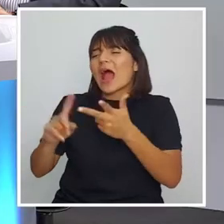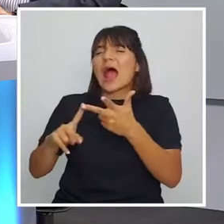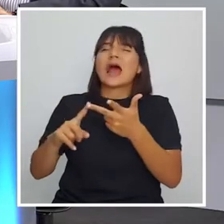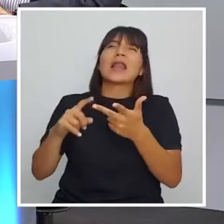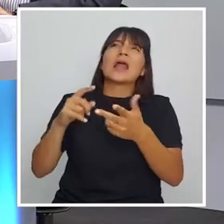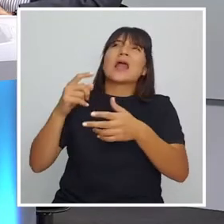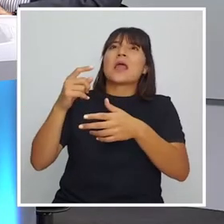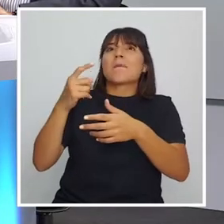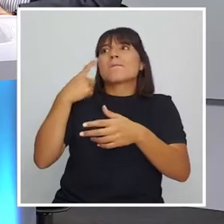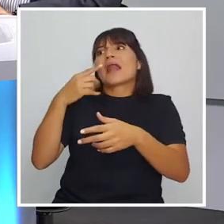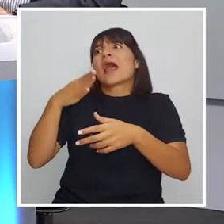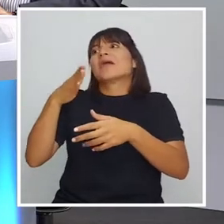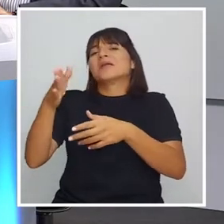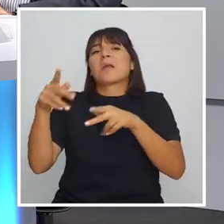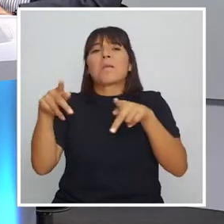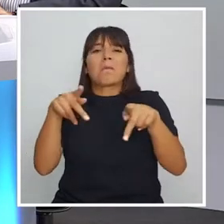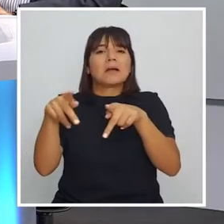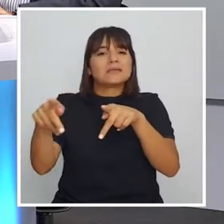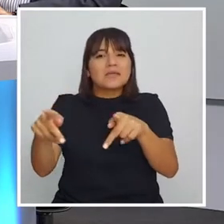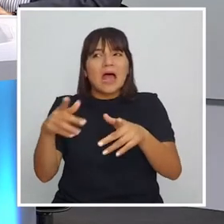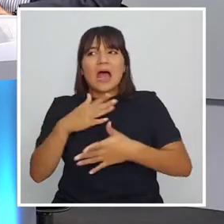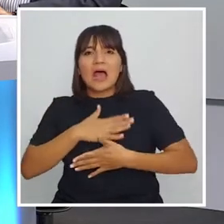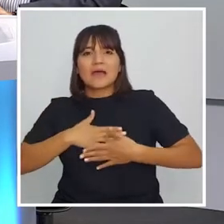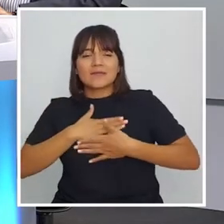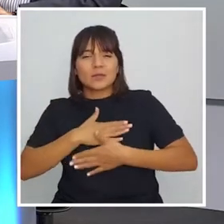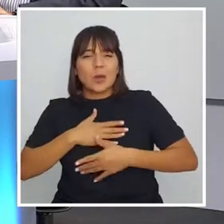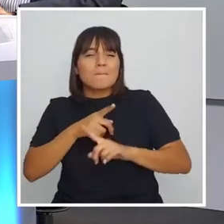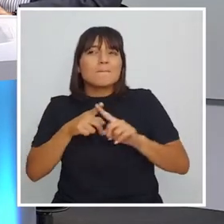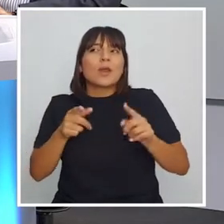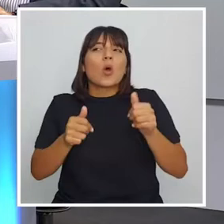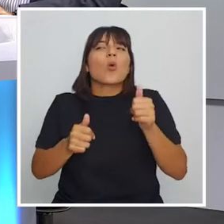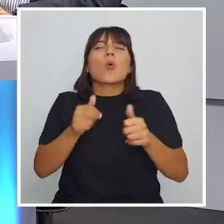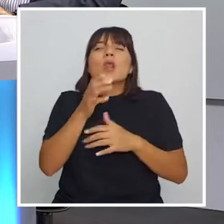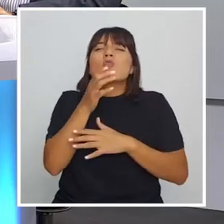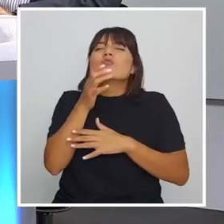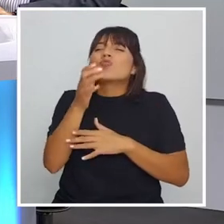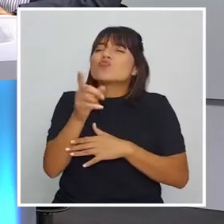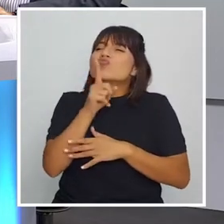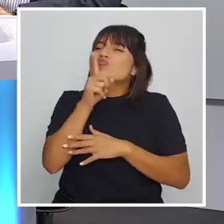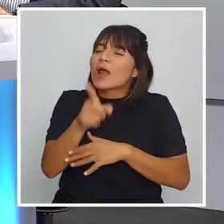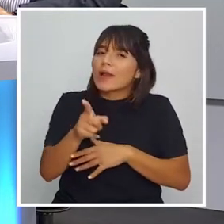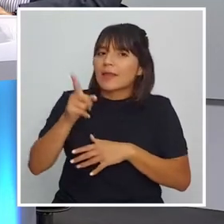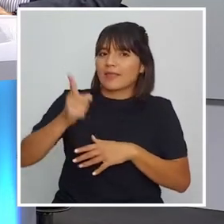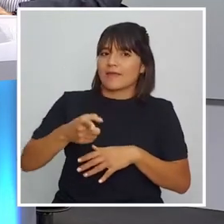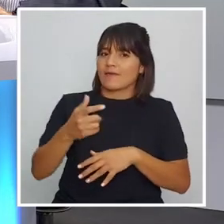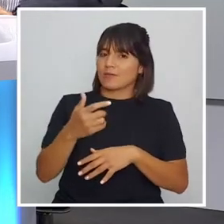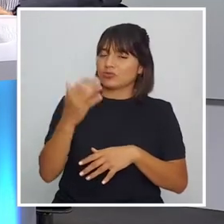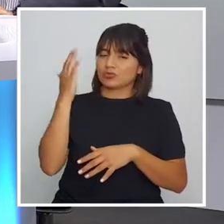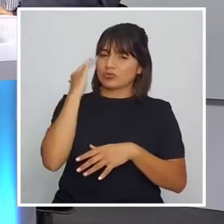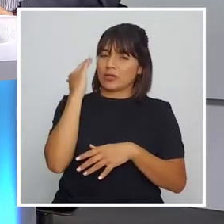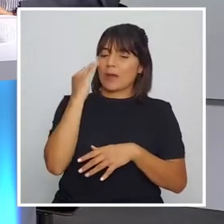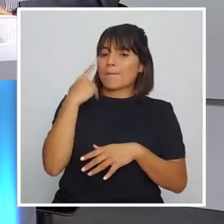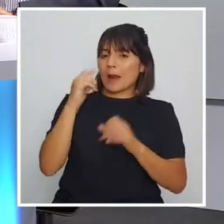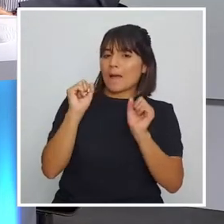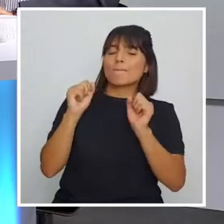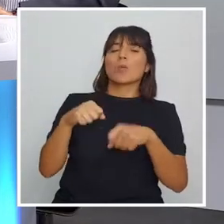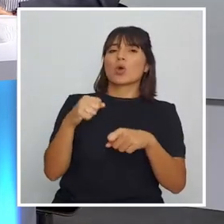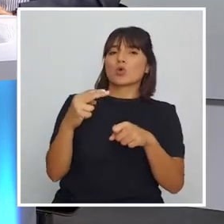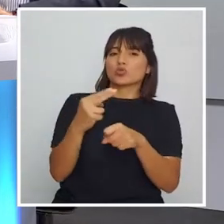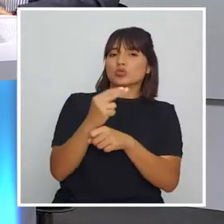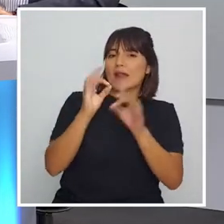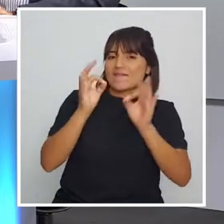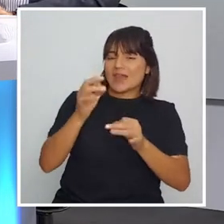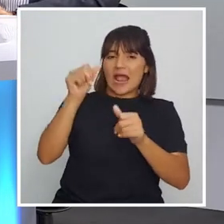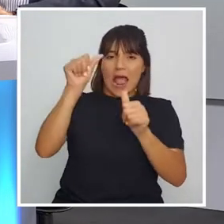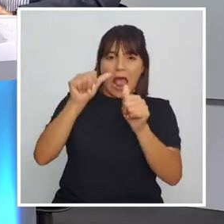esta época. Pero ¿cuáles son las recomendaciones verdaderas que debemos tomar en cuenta para poder estirar ese aguinaldo que, como